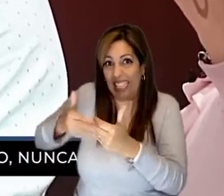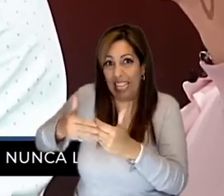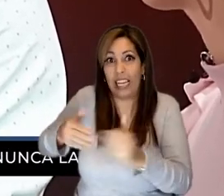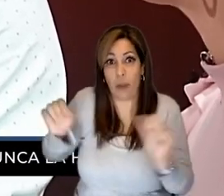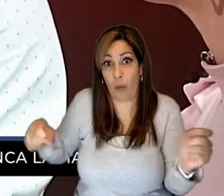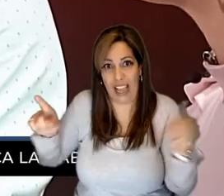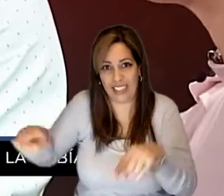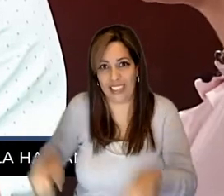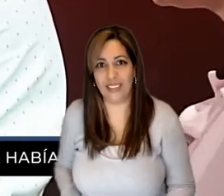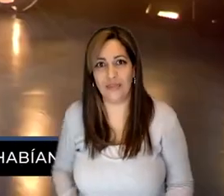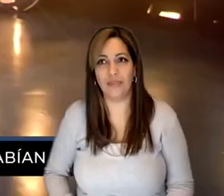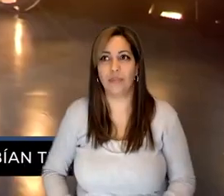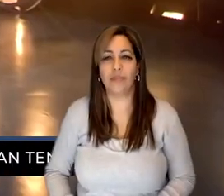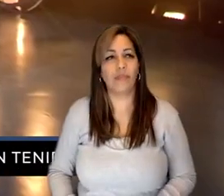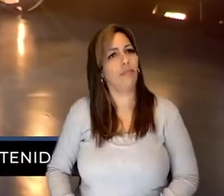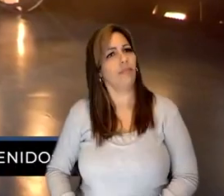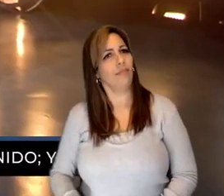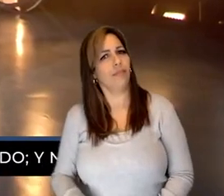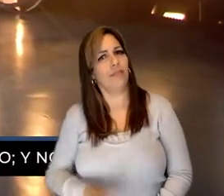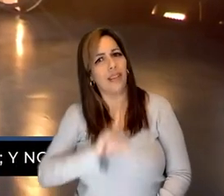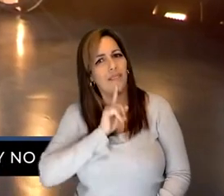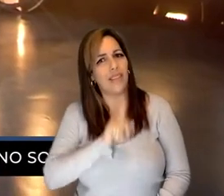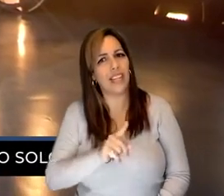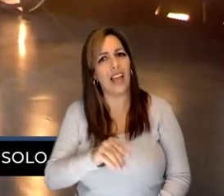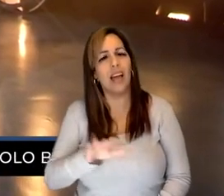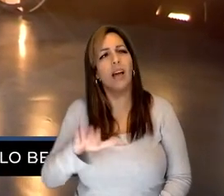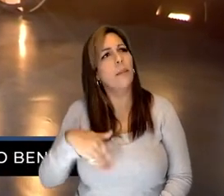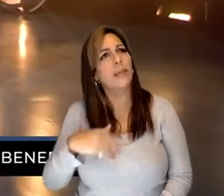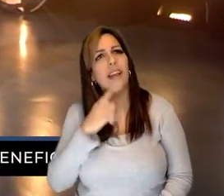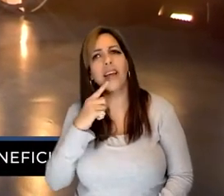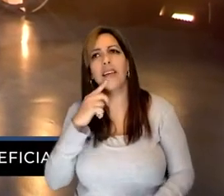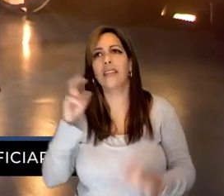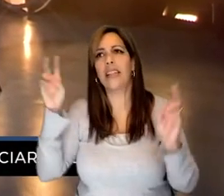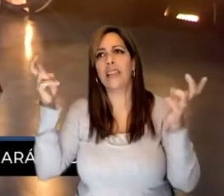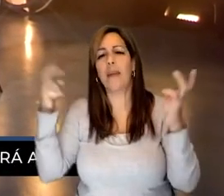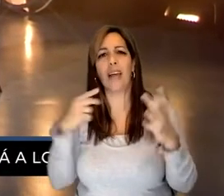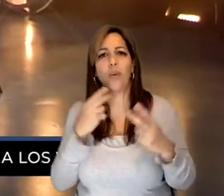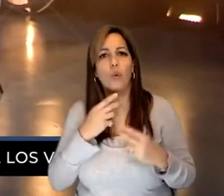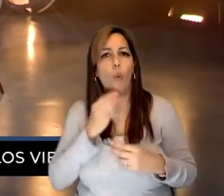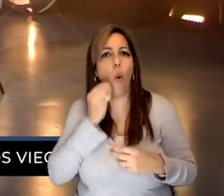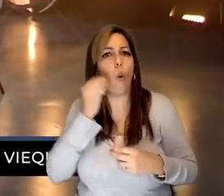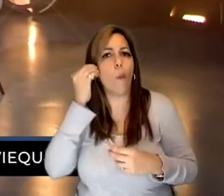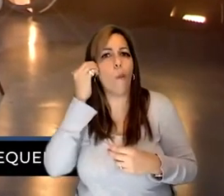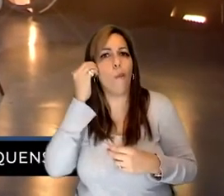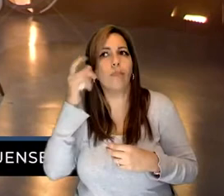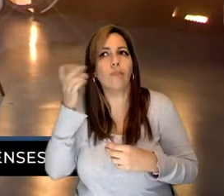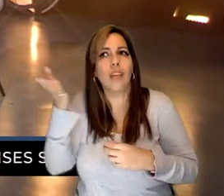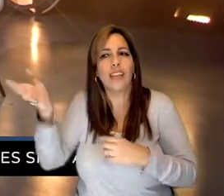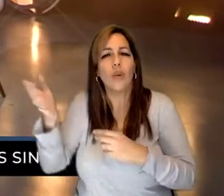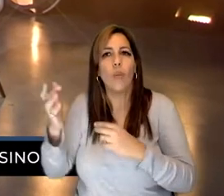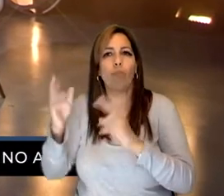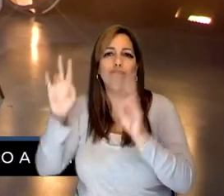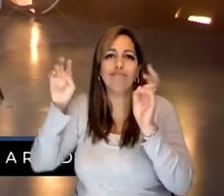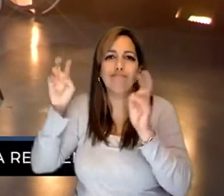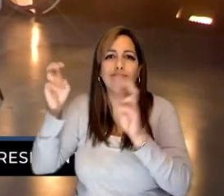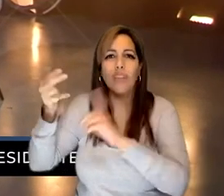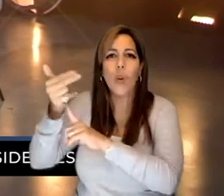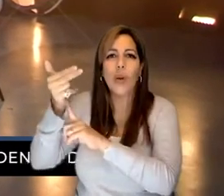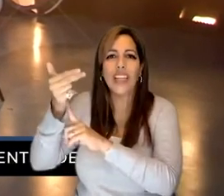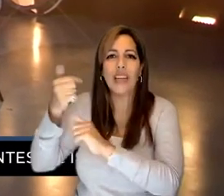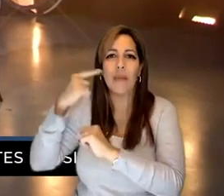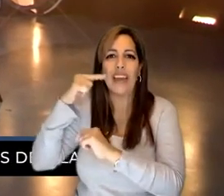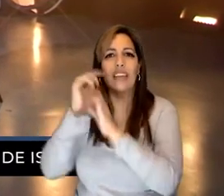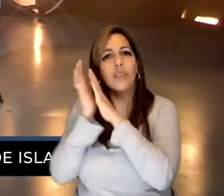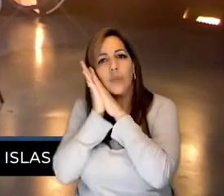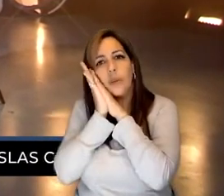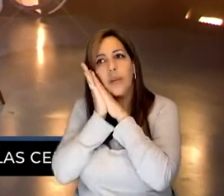allí. Me llamó la atención, como mencionaba Robert, el tema del hospedaje, cómo estimular al personal, porque si bien hace